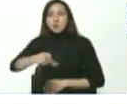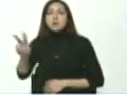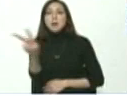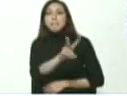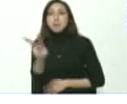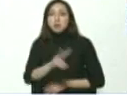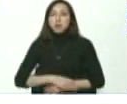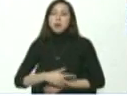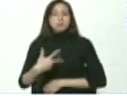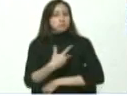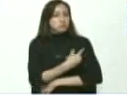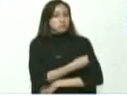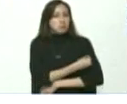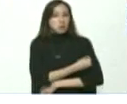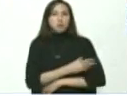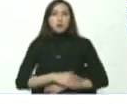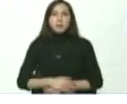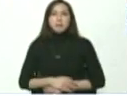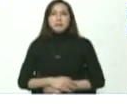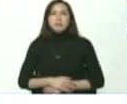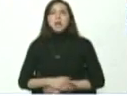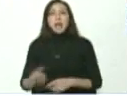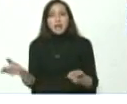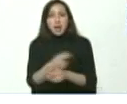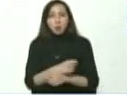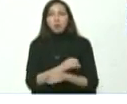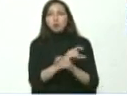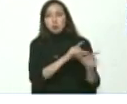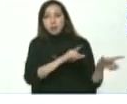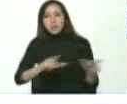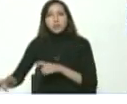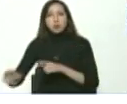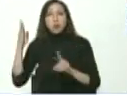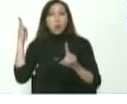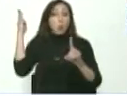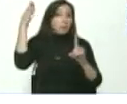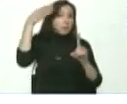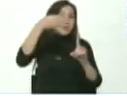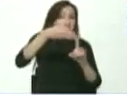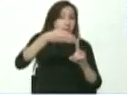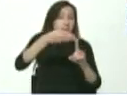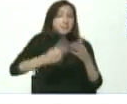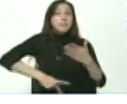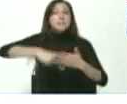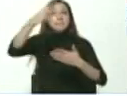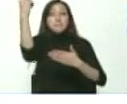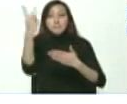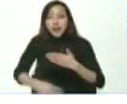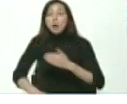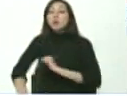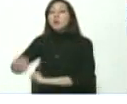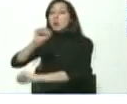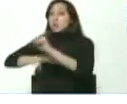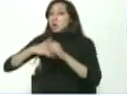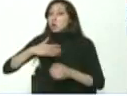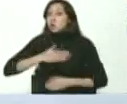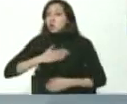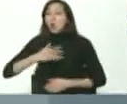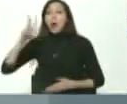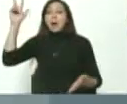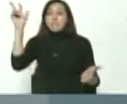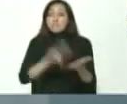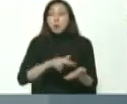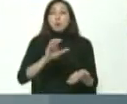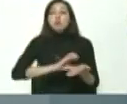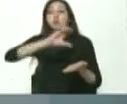venezolanas vacunados para el mes de agosto. Esa es la aspiración del plan de ofensiva que he aprobado, de los recursos